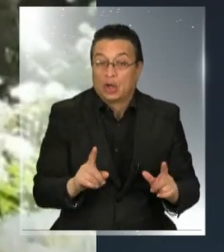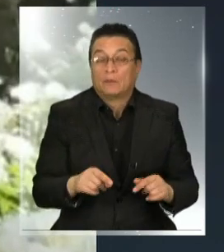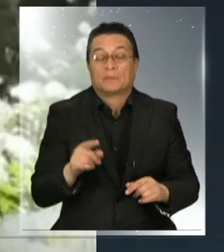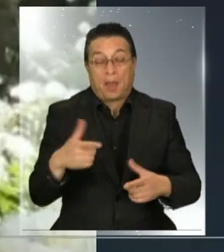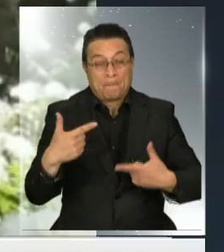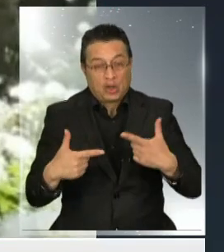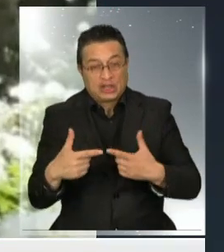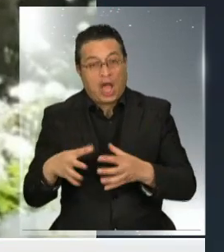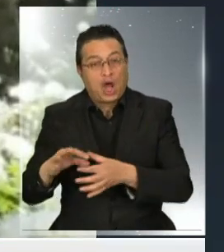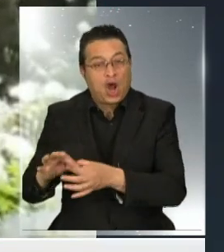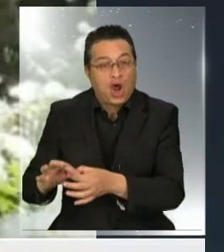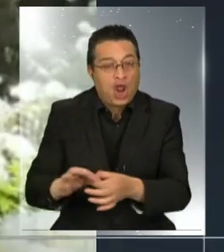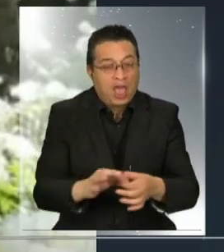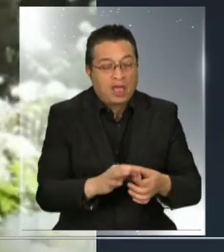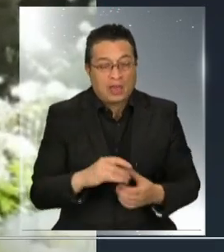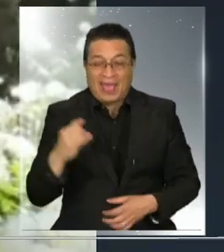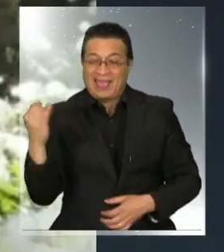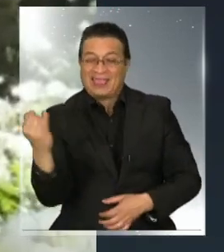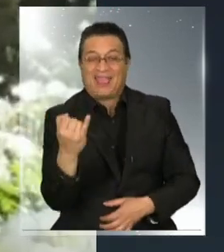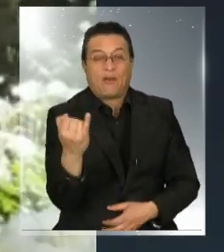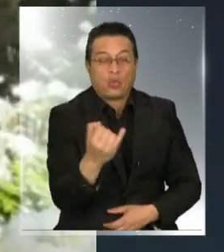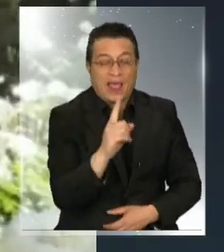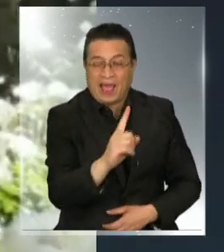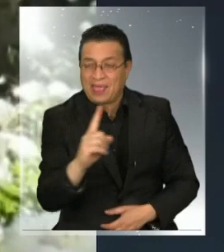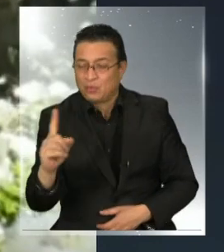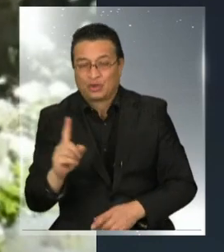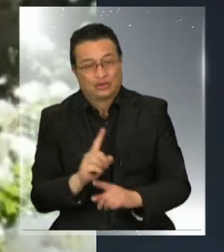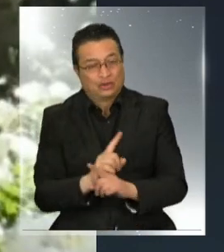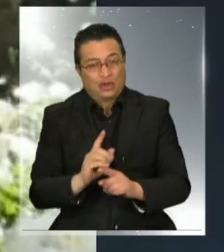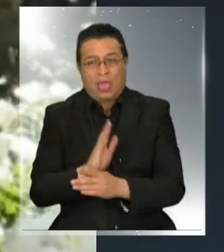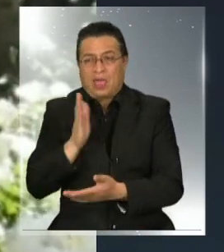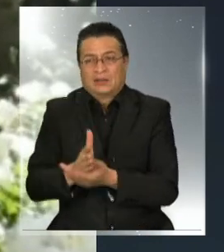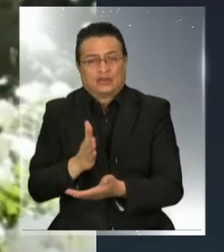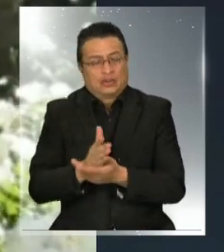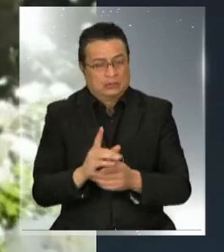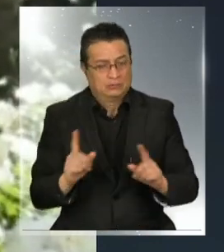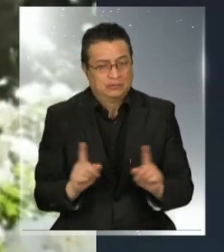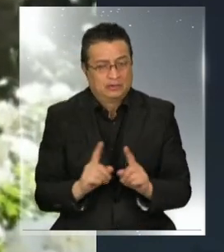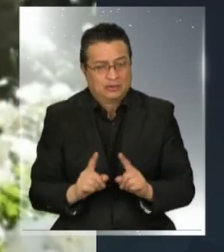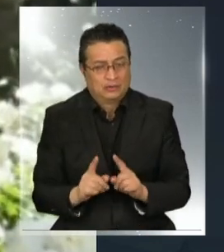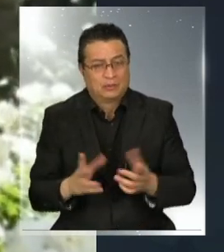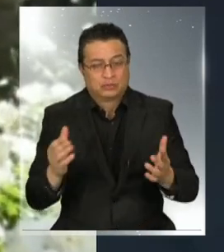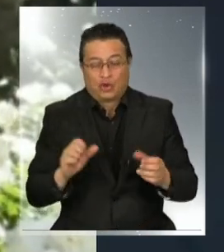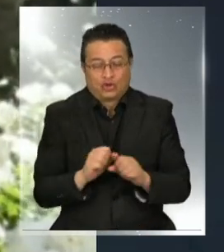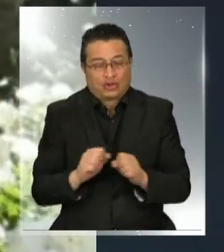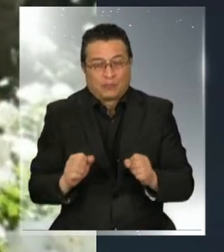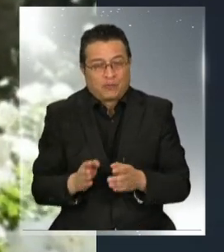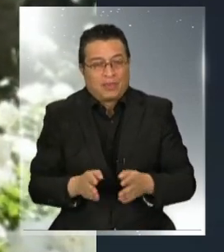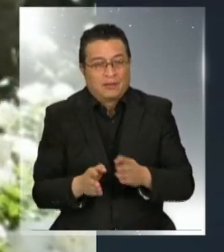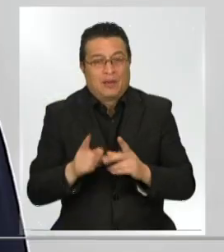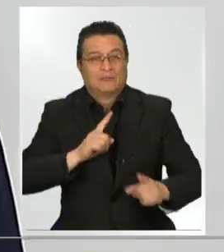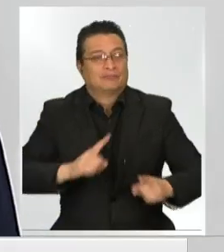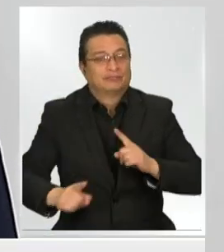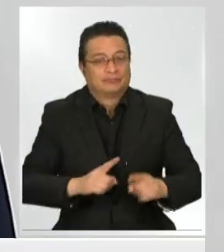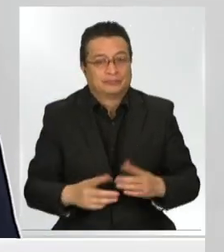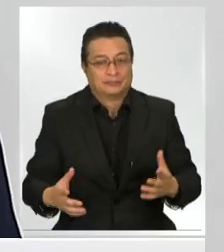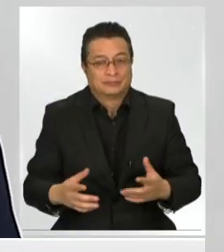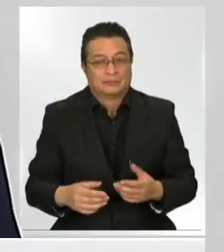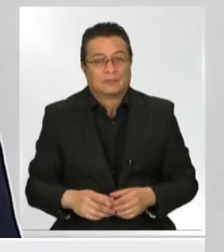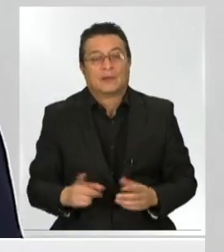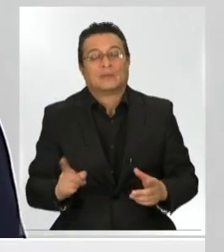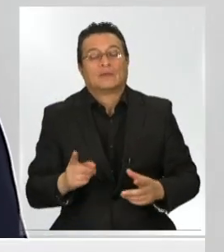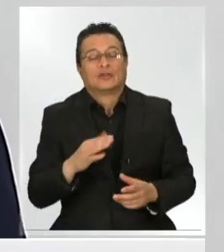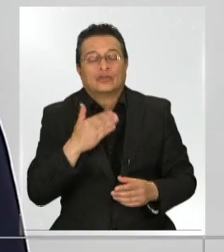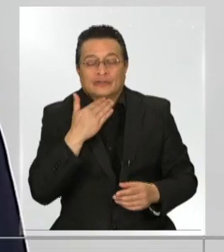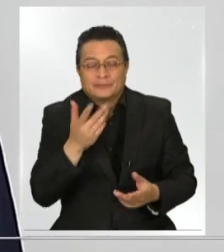es colectiva, no son acciones individuales de cada uno tomando decisiones, porque entonces se hace inviable la gobernanza. No implica nada, porque